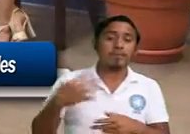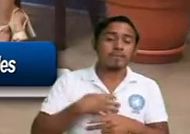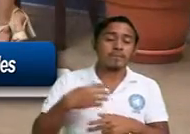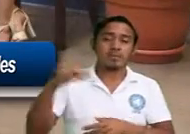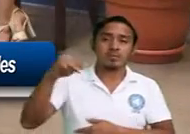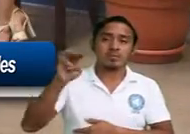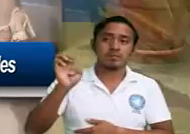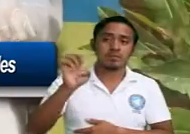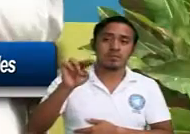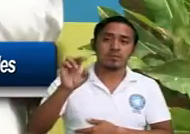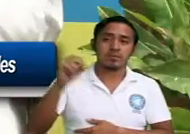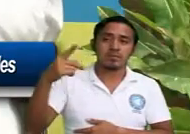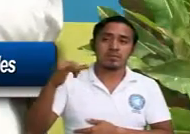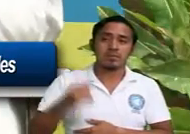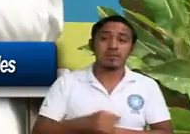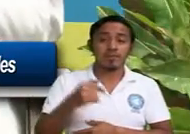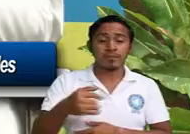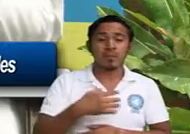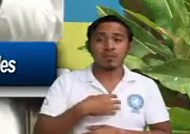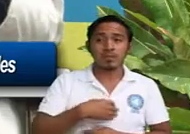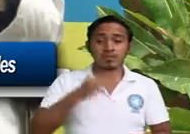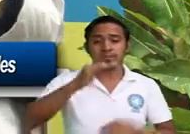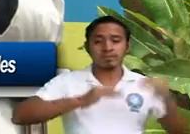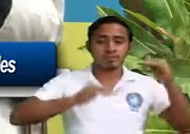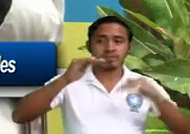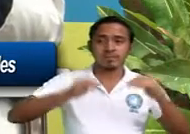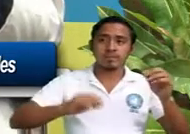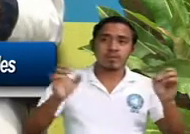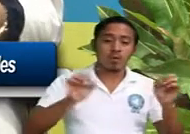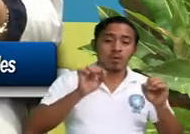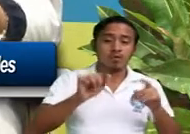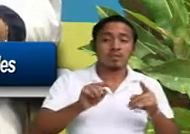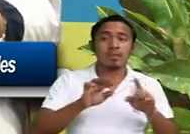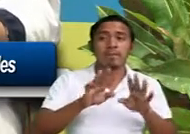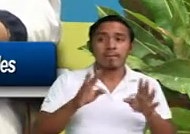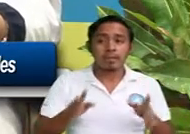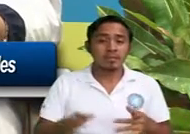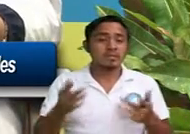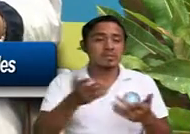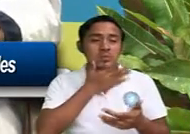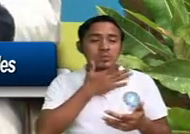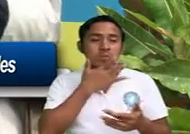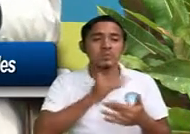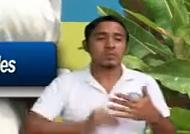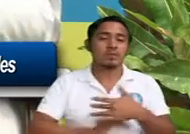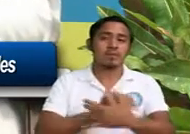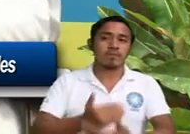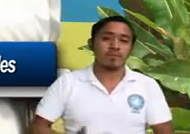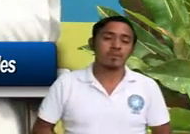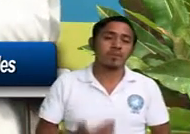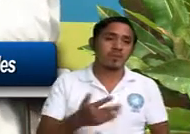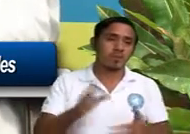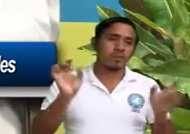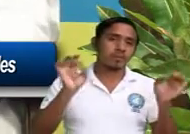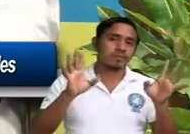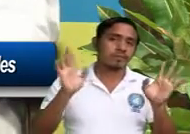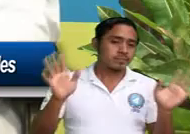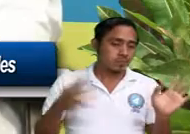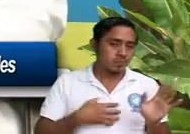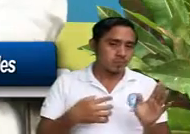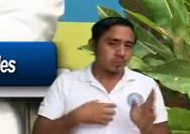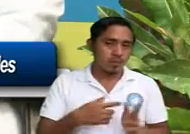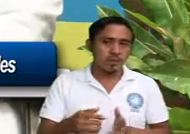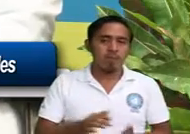de ovulación están un poquito alterados o cuando son esas pacientes a las que les cuesta quedar embarazada y toman medicamentos o terapia de